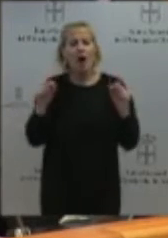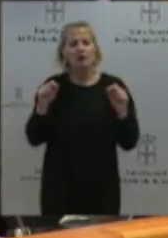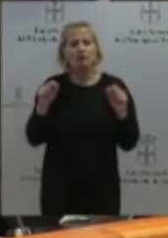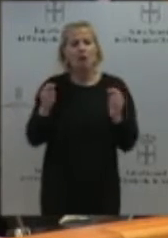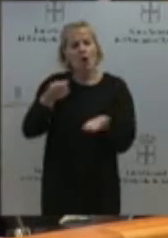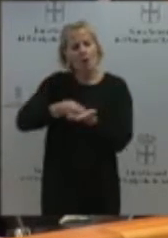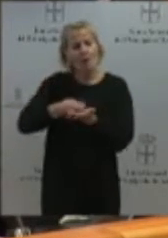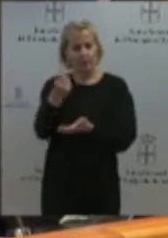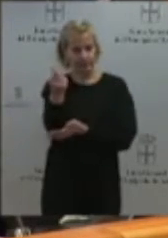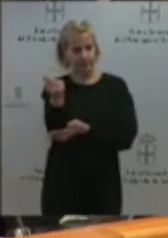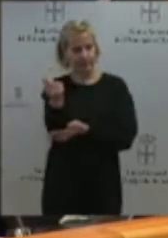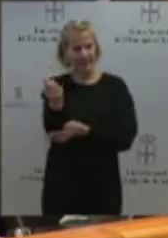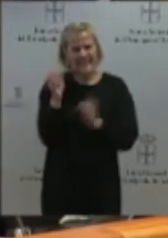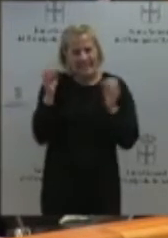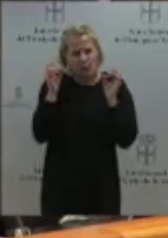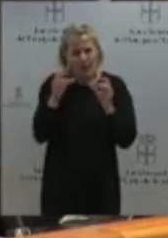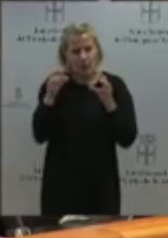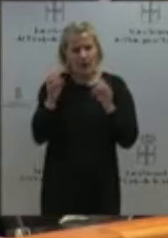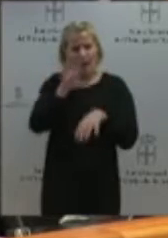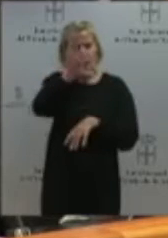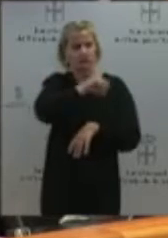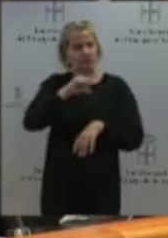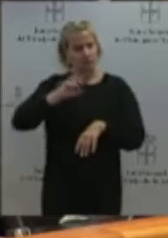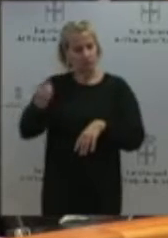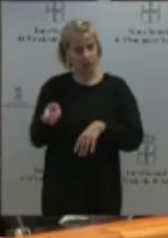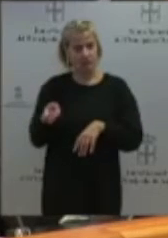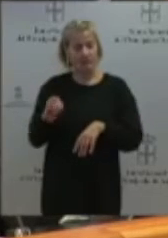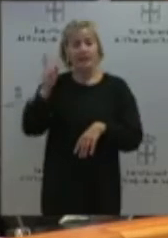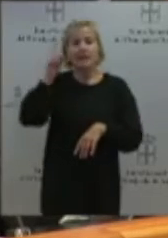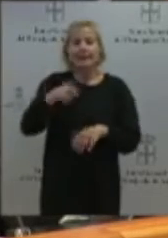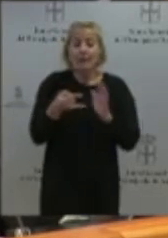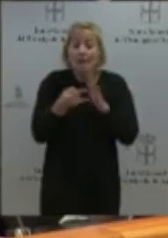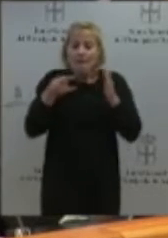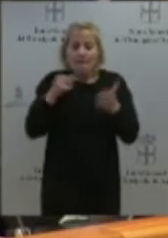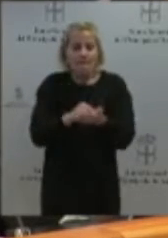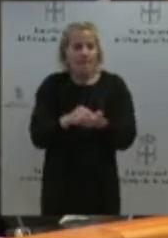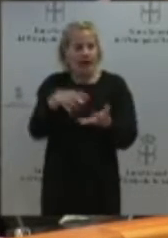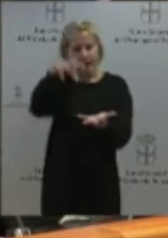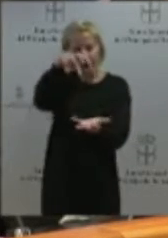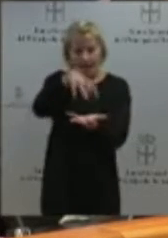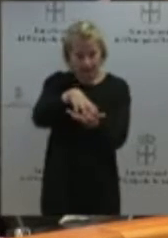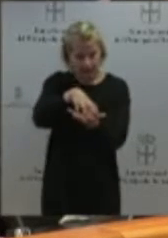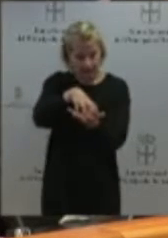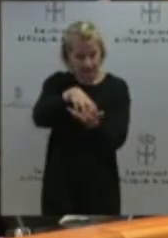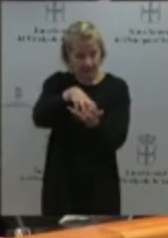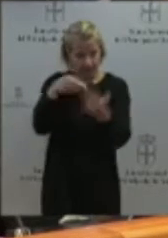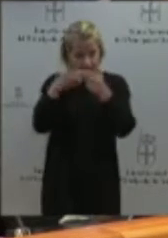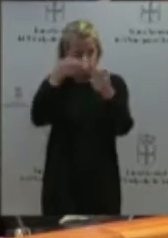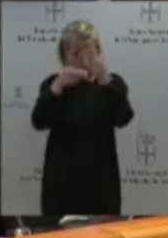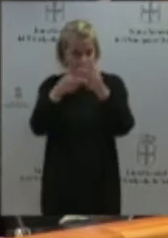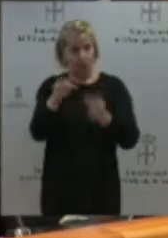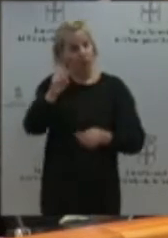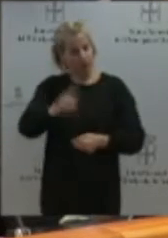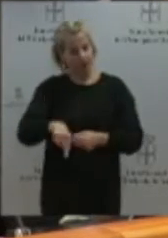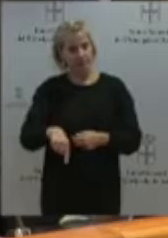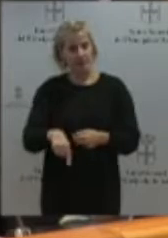le va a pagar menos. Le pedimos un plan de choque de infraestructuras educativas, porque no puede ser que tengamos centros que sistemáticamente, y hay parte que son de